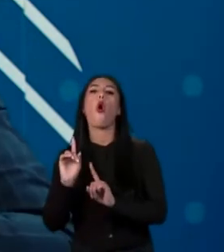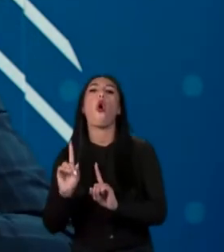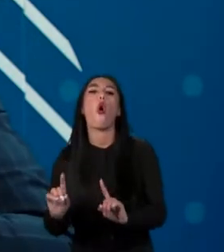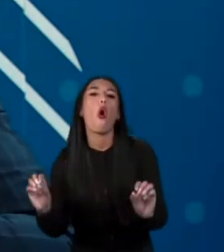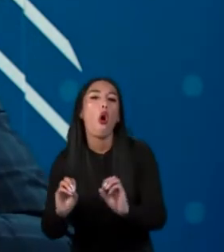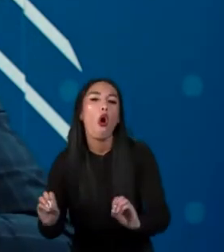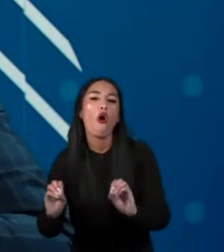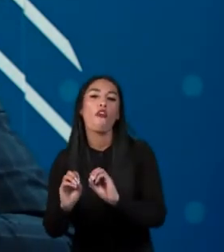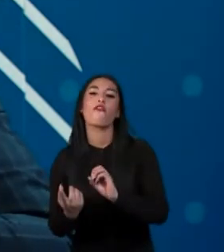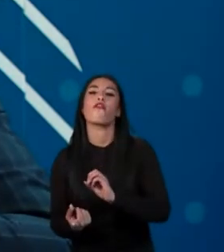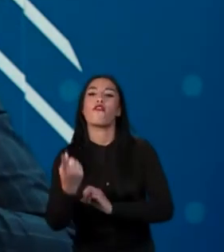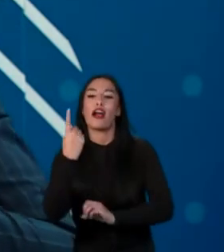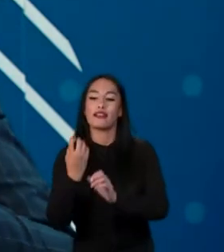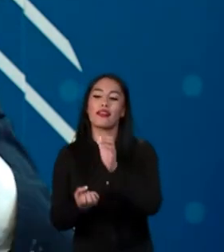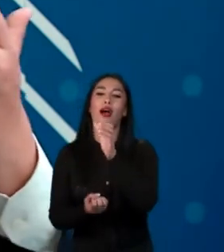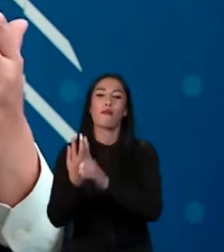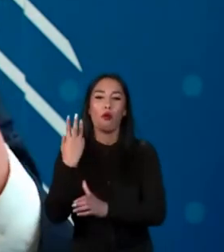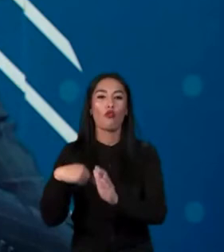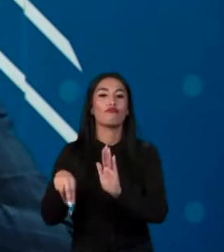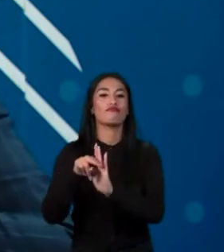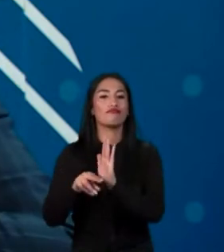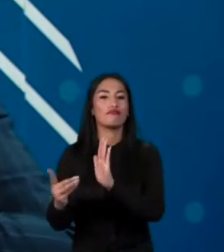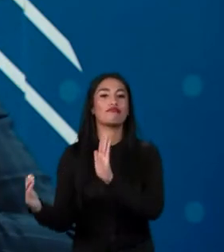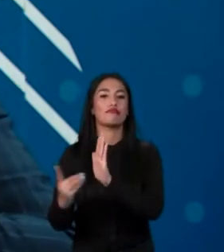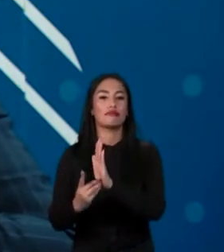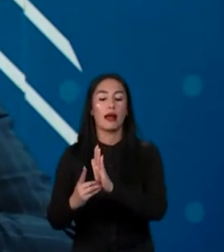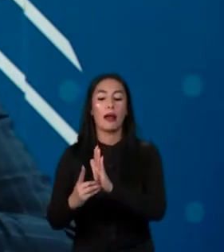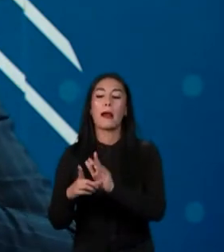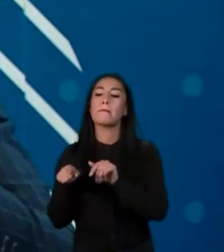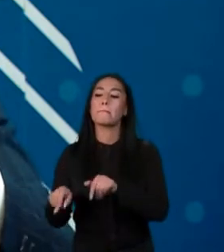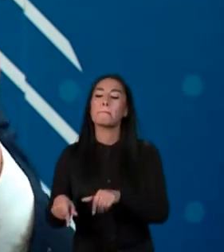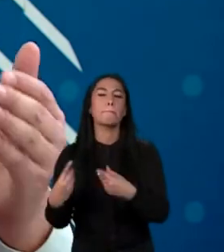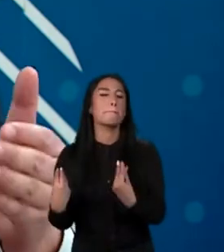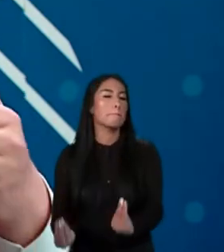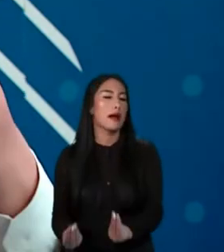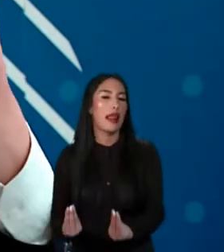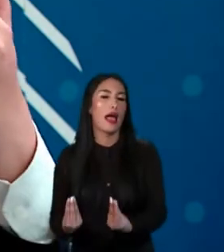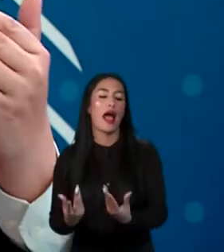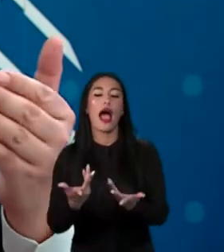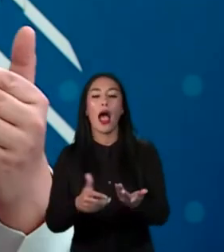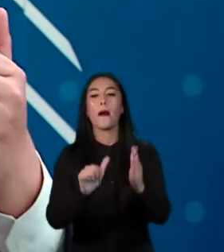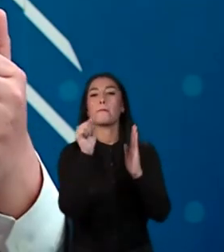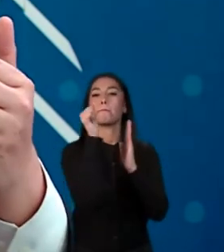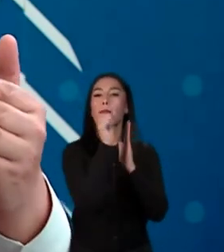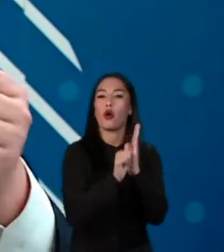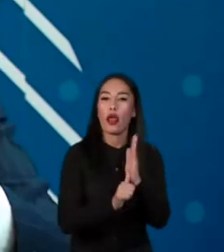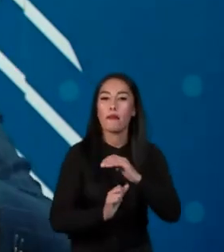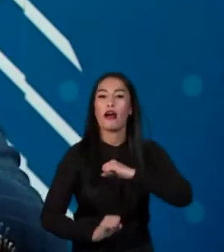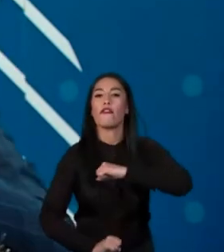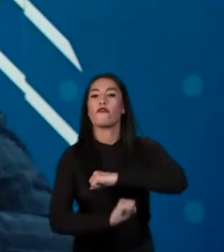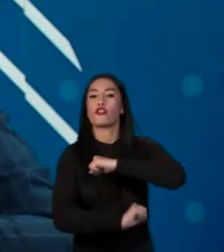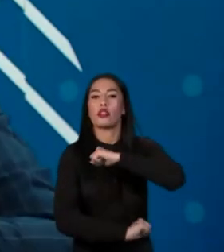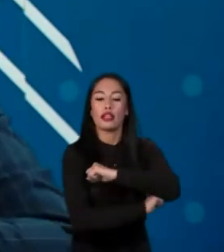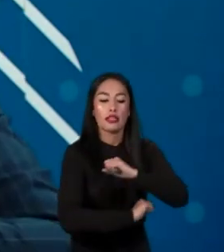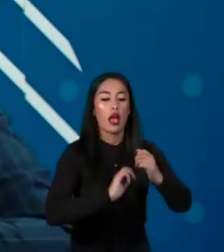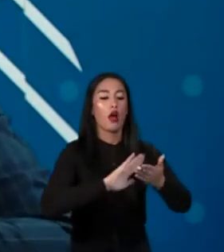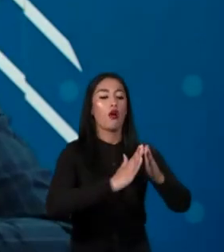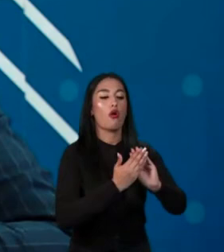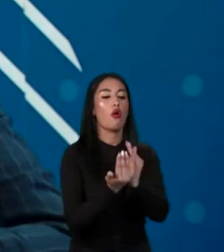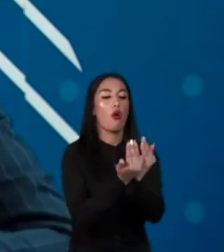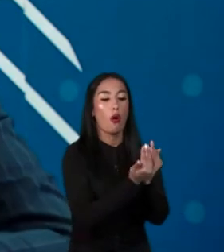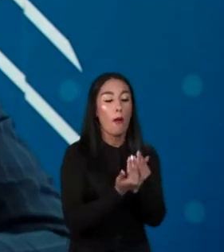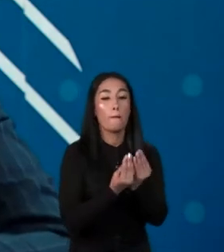innovación educativa y el fortalecimiento de los programas de las comunidades académicas siempre en beneficio de la